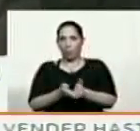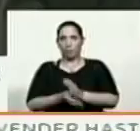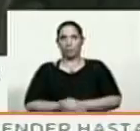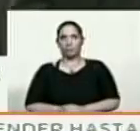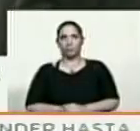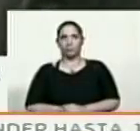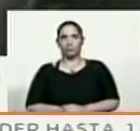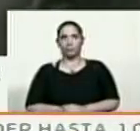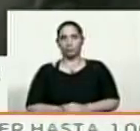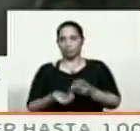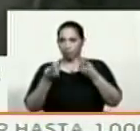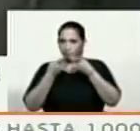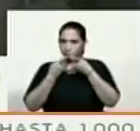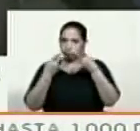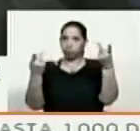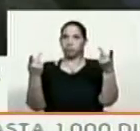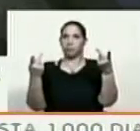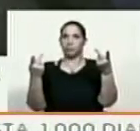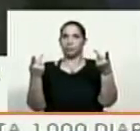Esta es una declaración